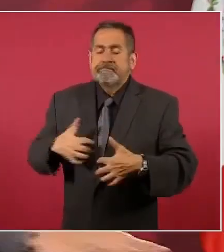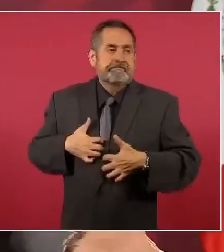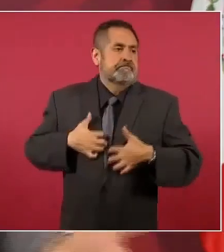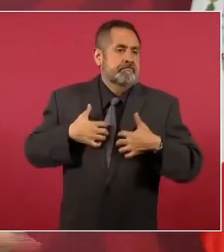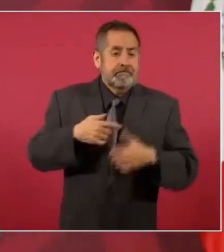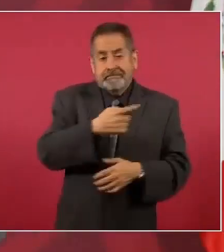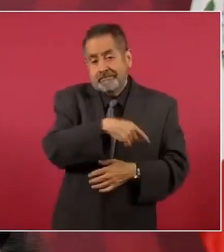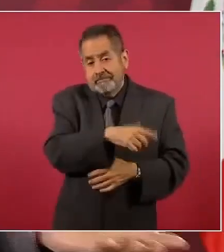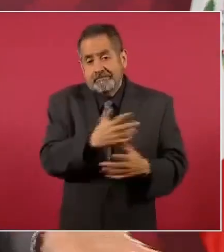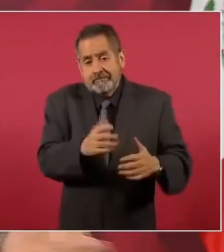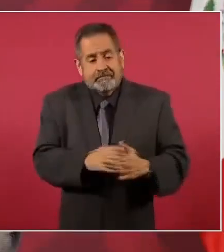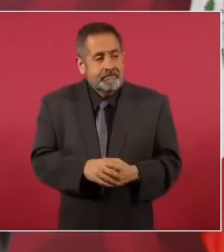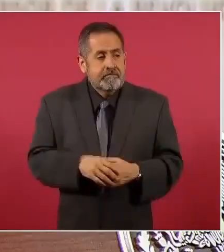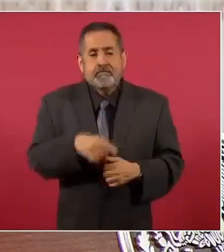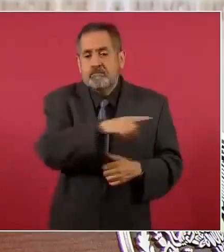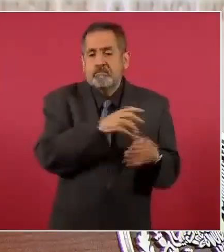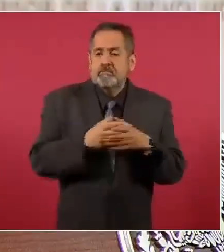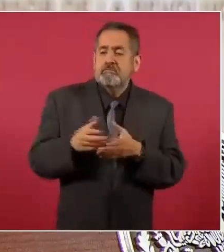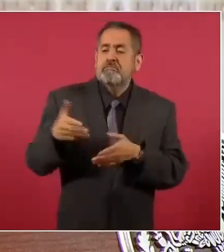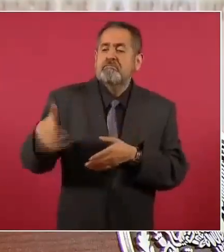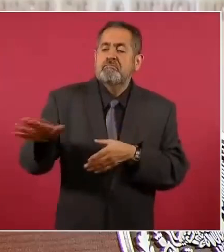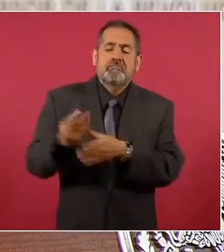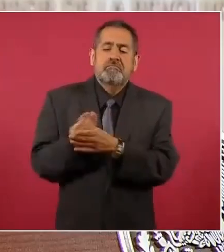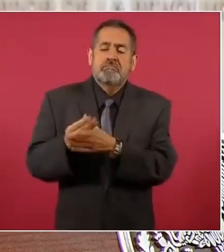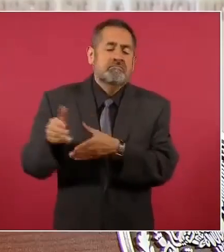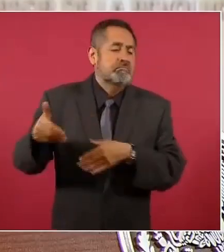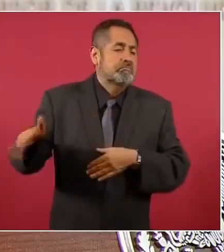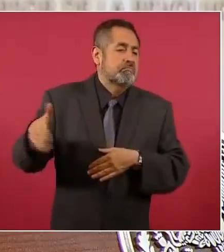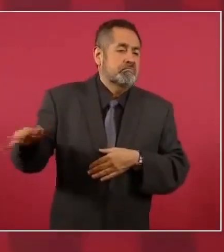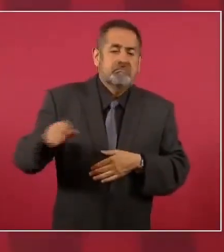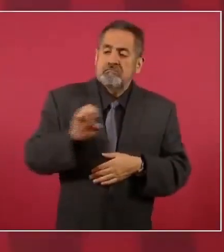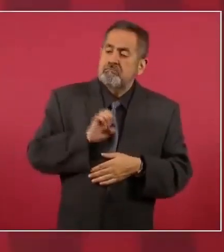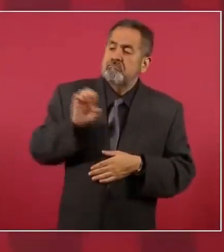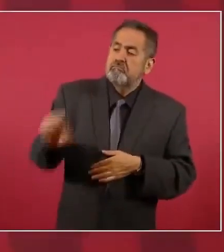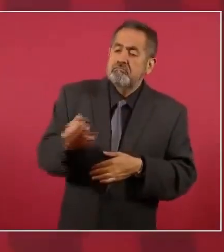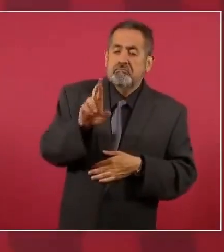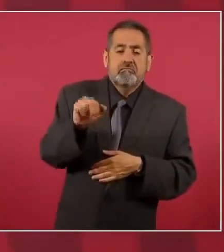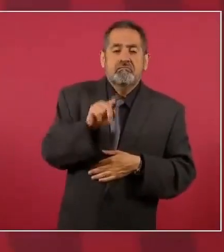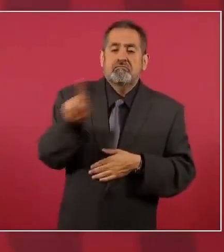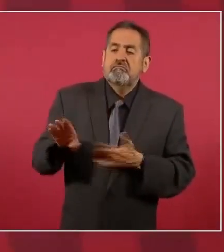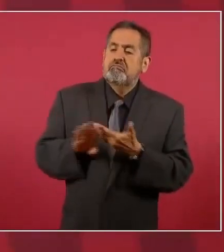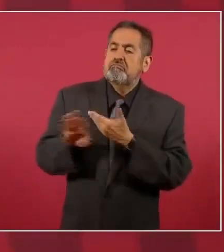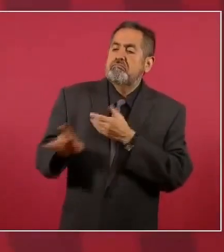y son muy clasistas y muy racistas.